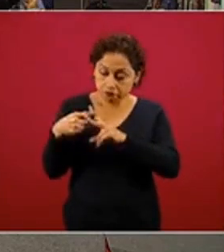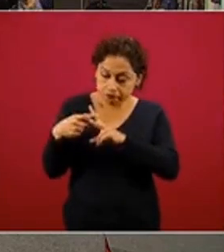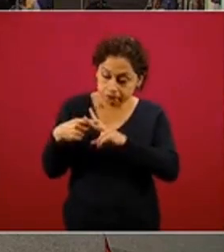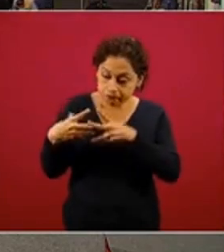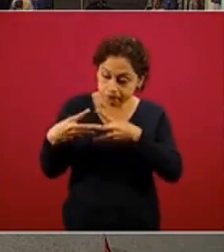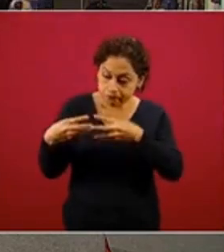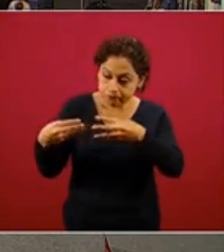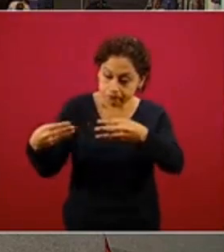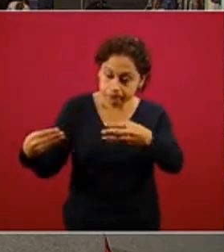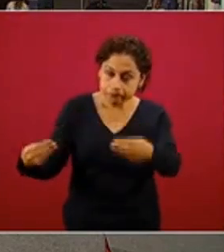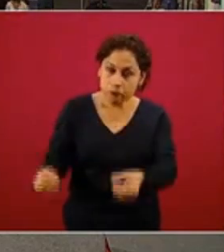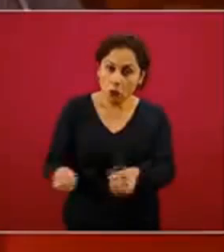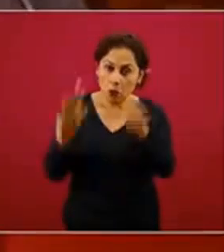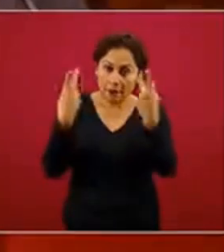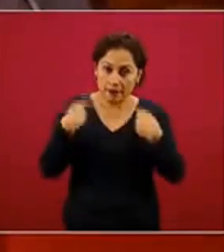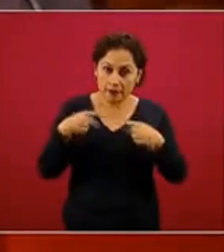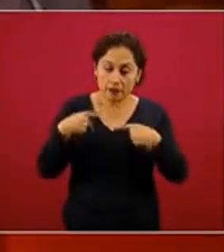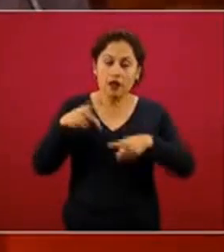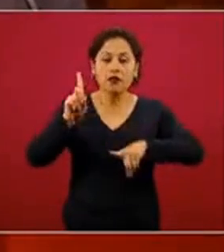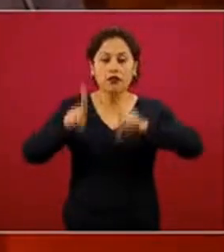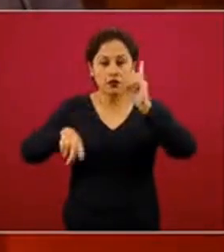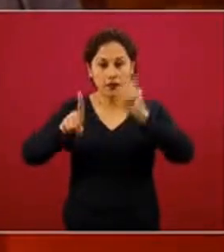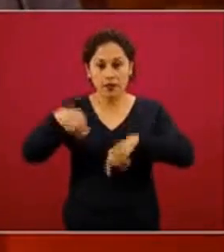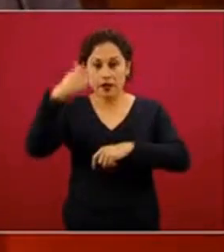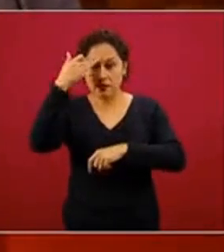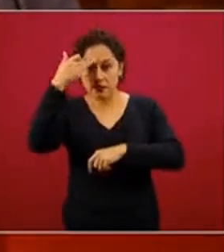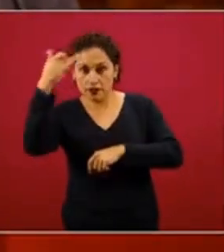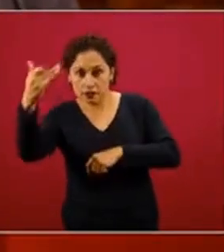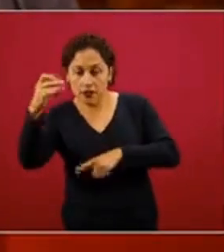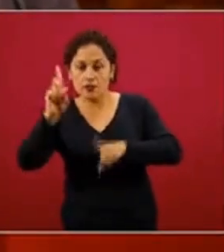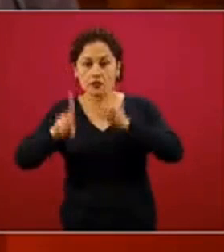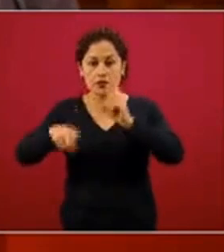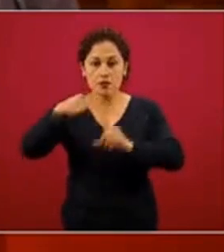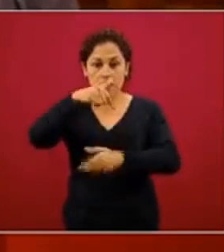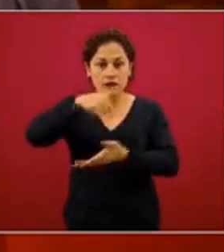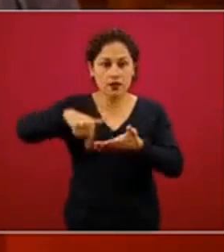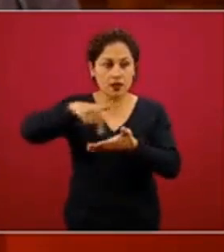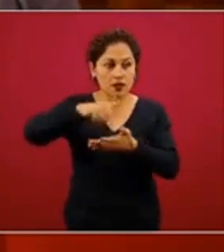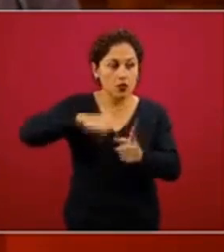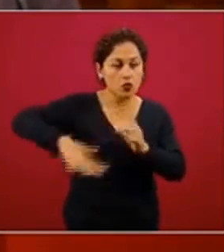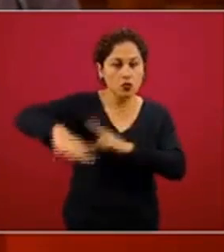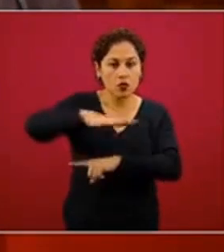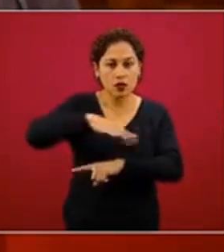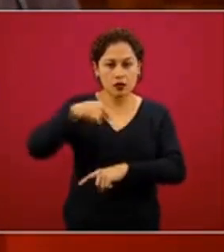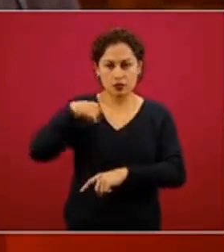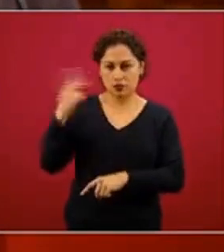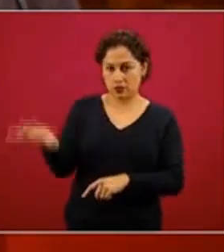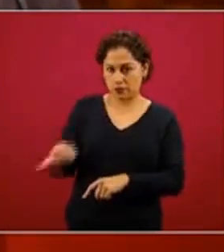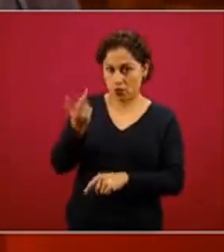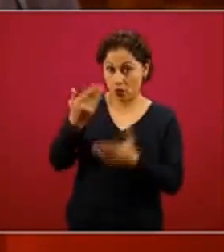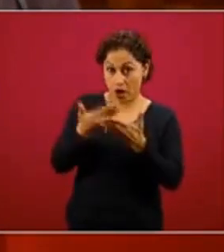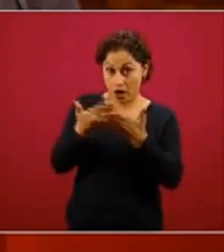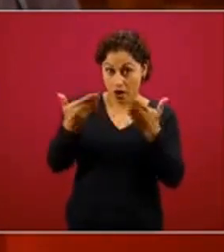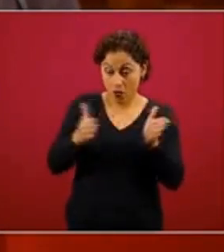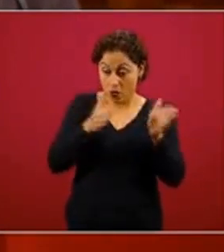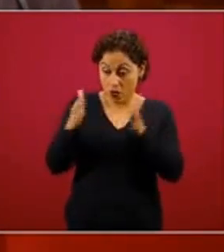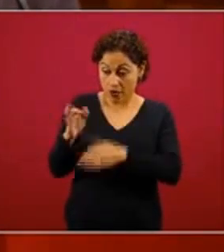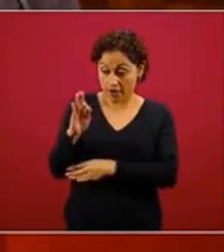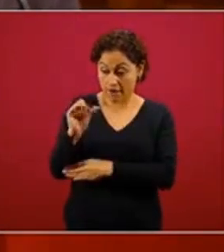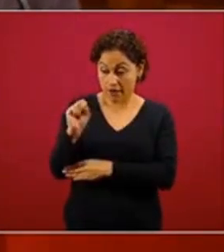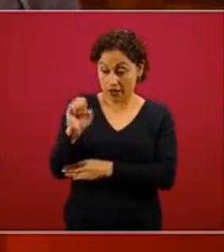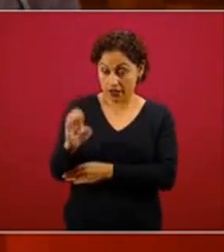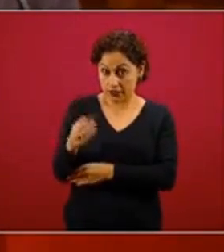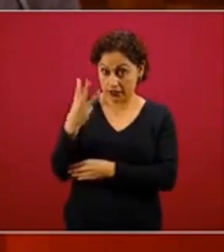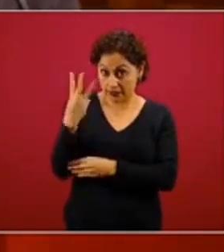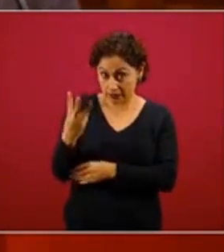variar en el espacio y en el tiempo. Quiero preguntarle si ya se ha modificado en esta fase 3 y de cuánto sería